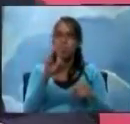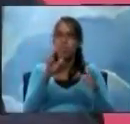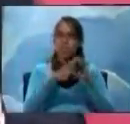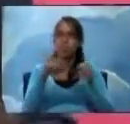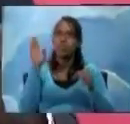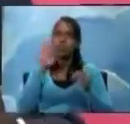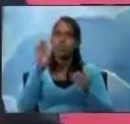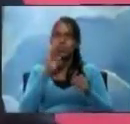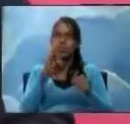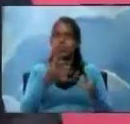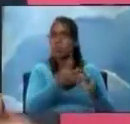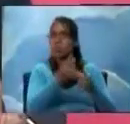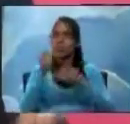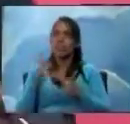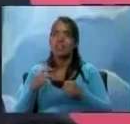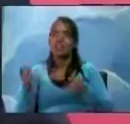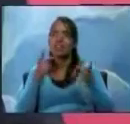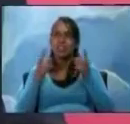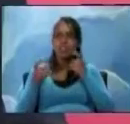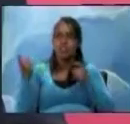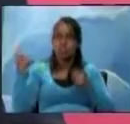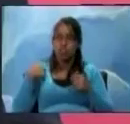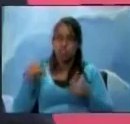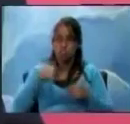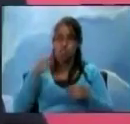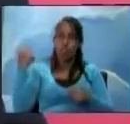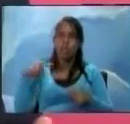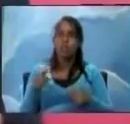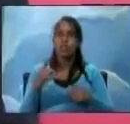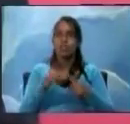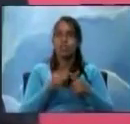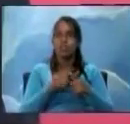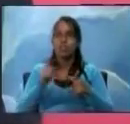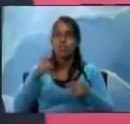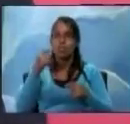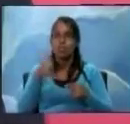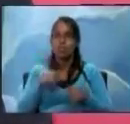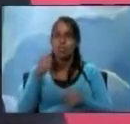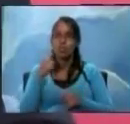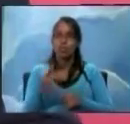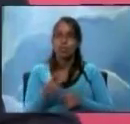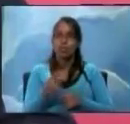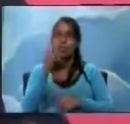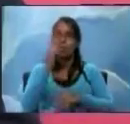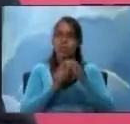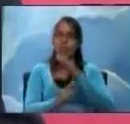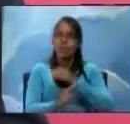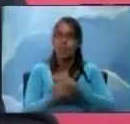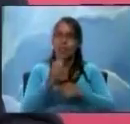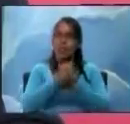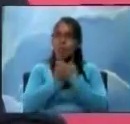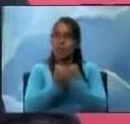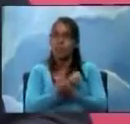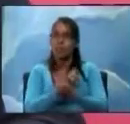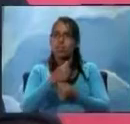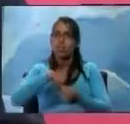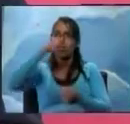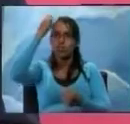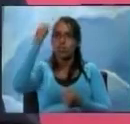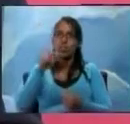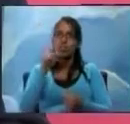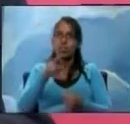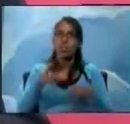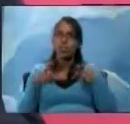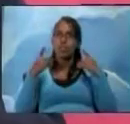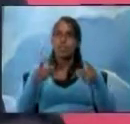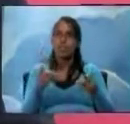todo sucio y me quita el olor a colonia que yo cargaba. Y luego yo le dije humildemente, amado, yo creo que